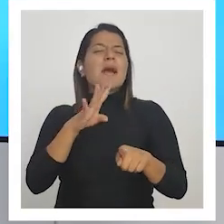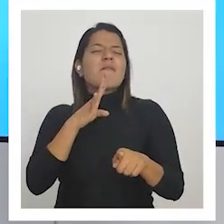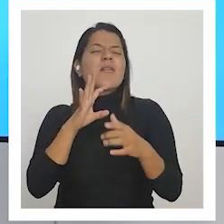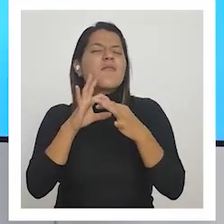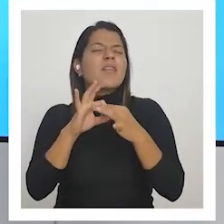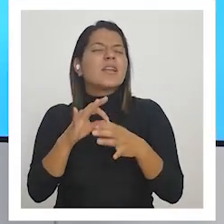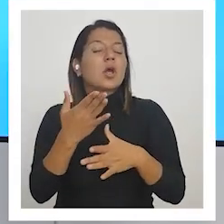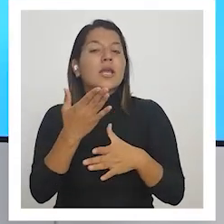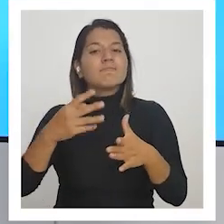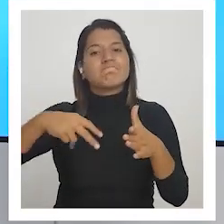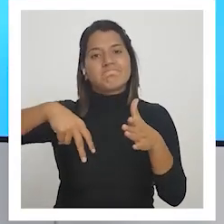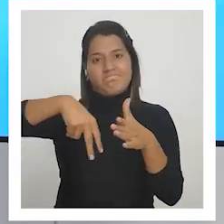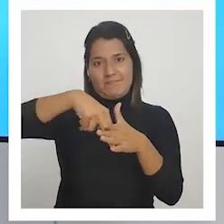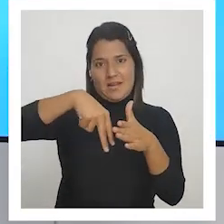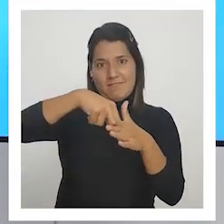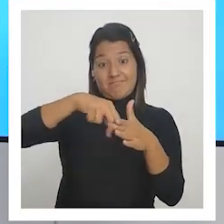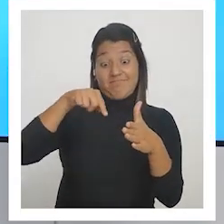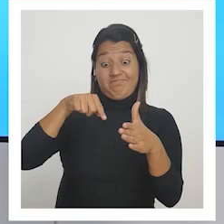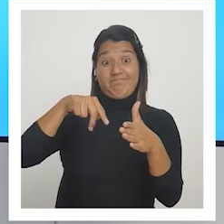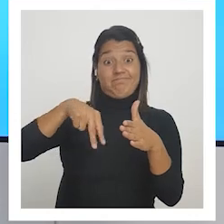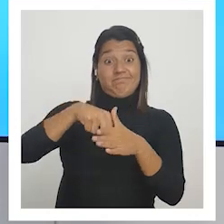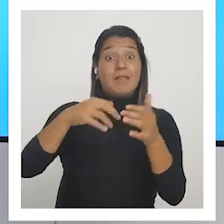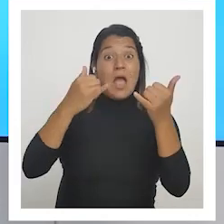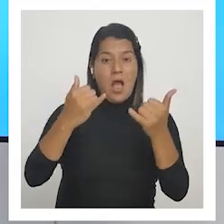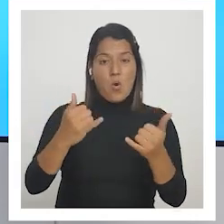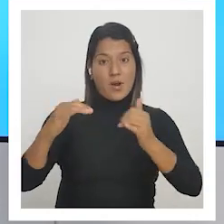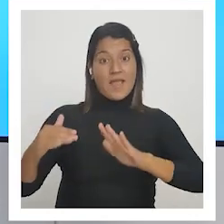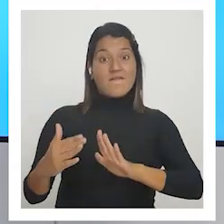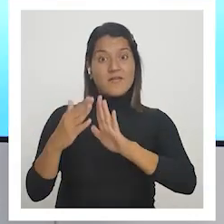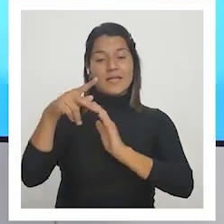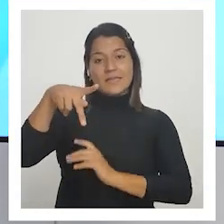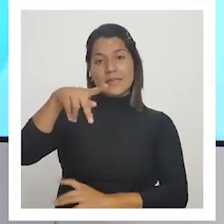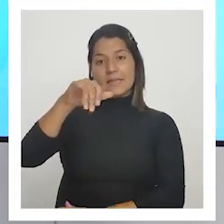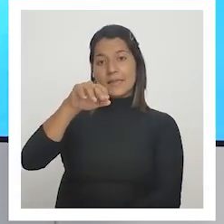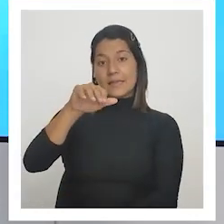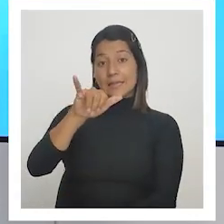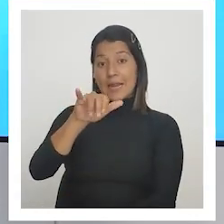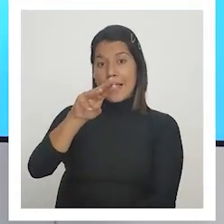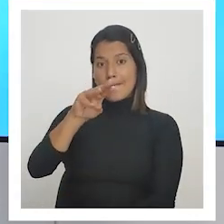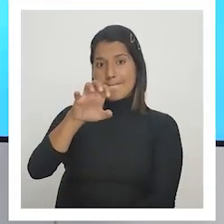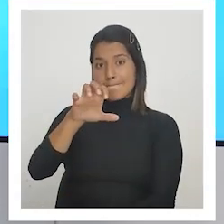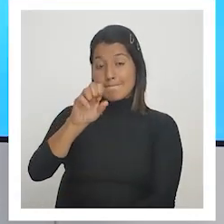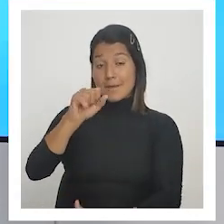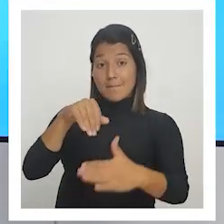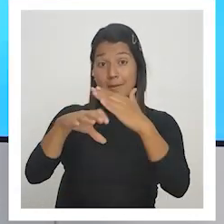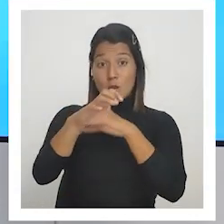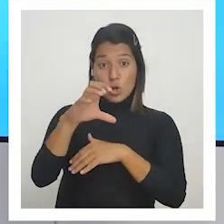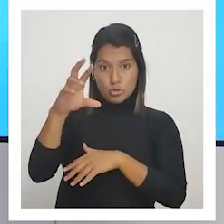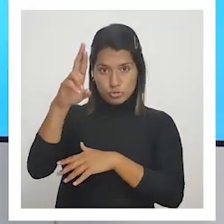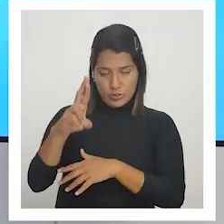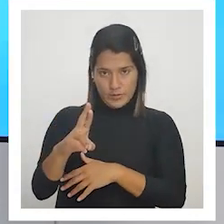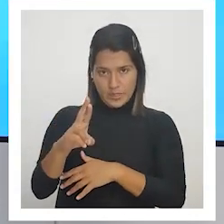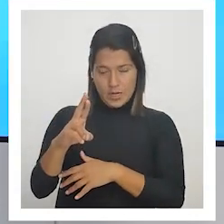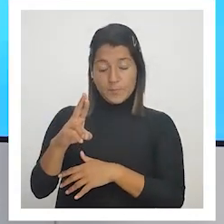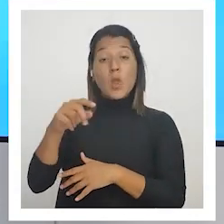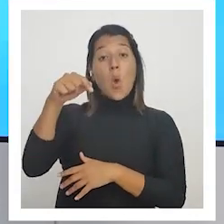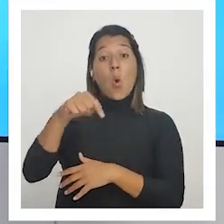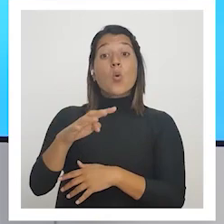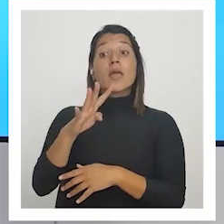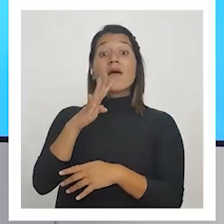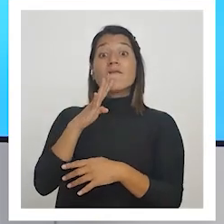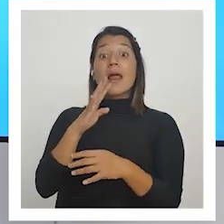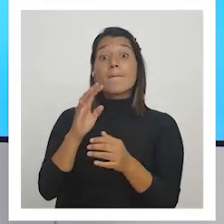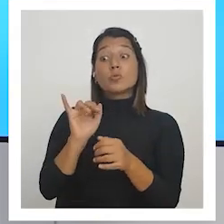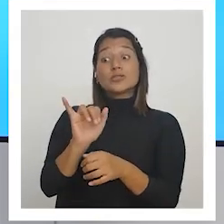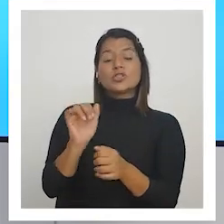imponen ahora a las pymes y a las MIPYMES de nuestro país. Y lo vamos a hacer de la mano de una organización